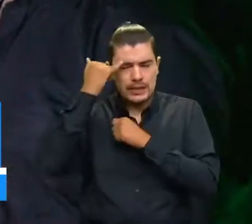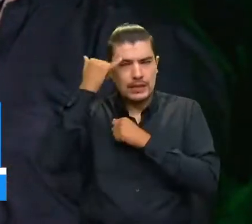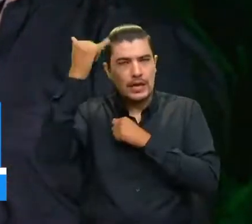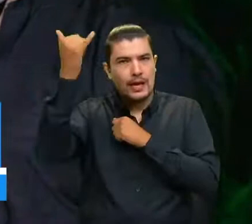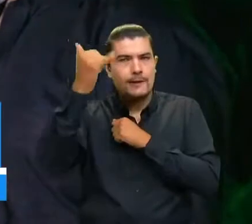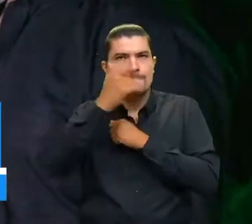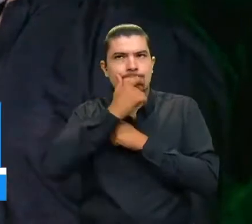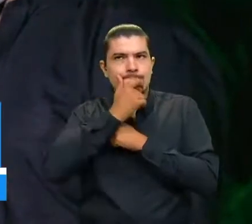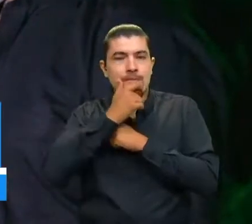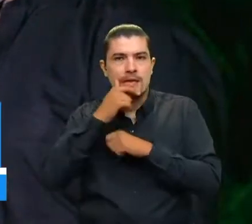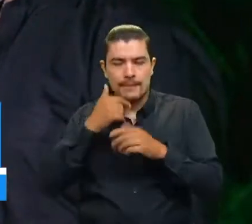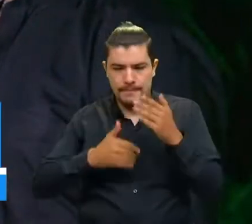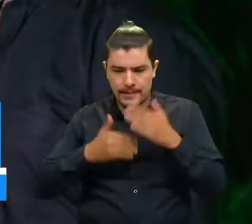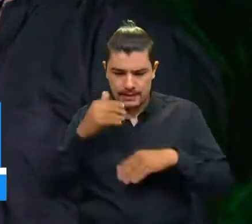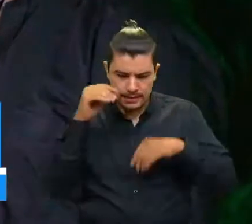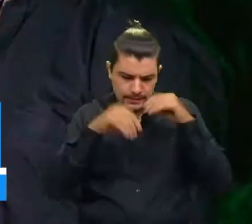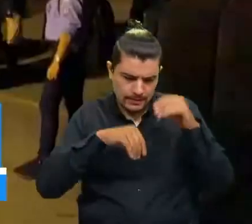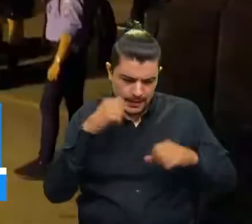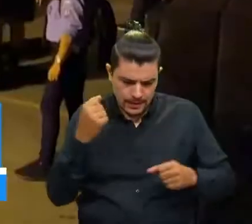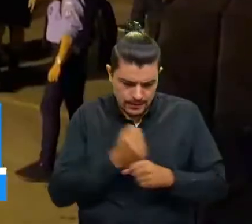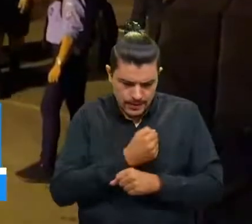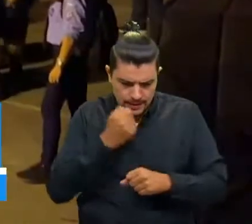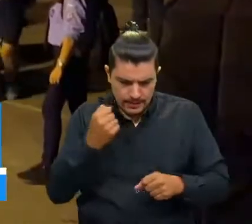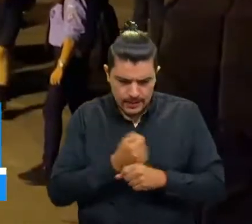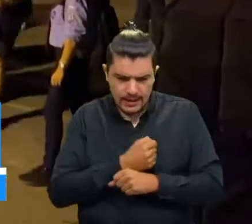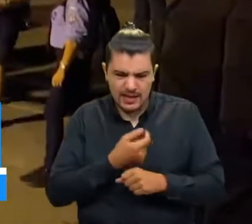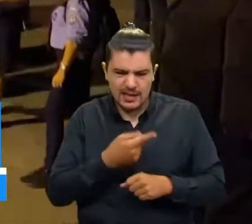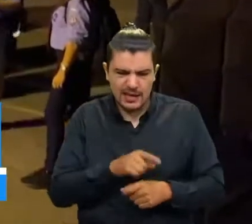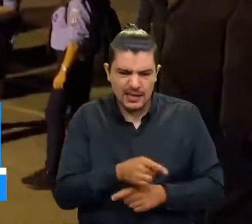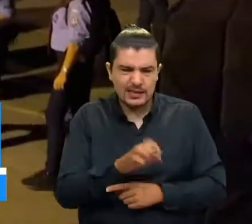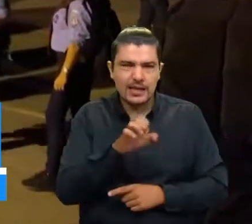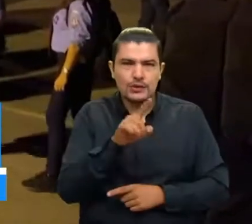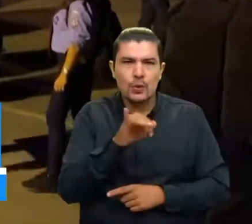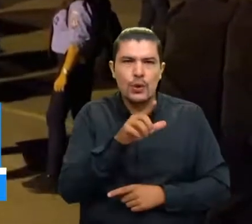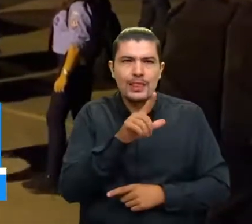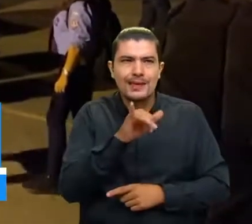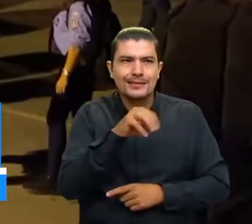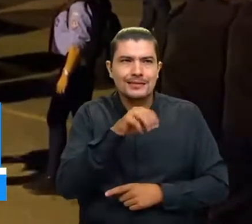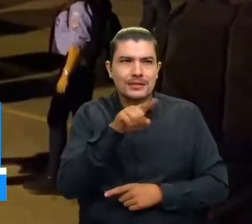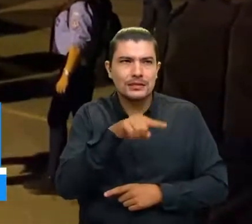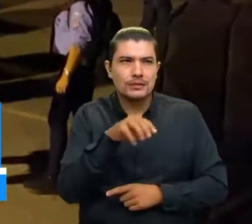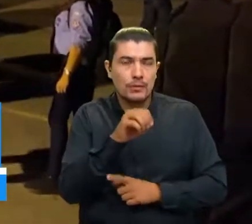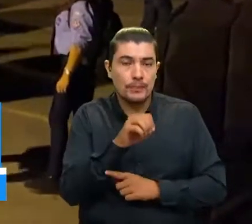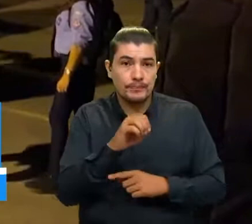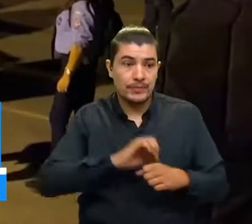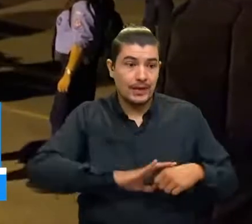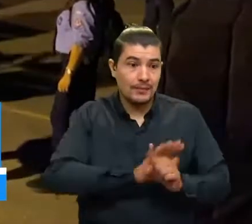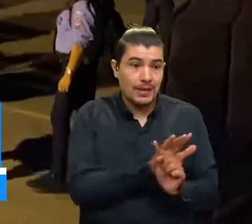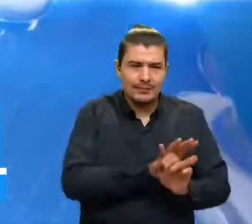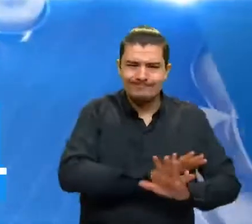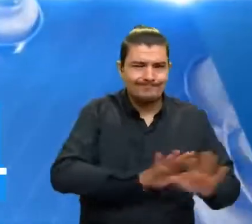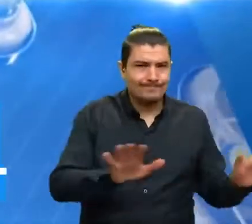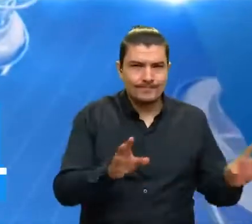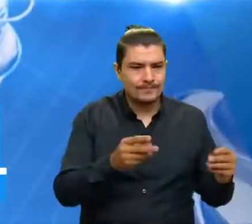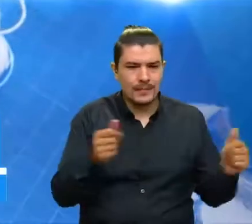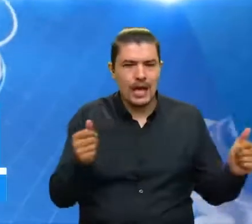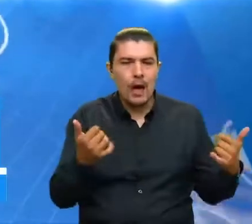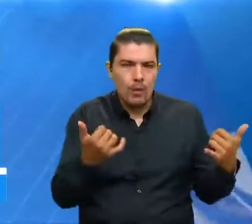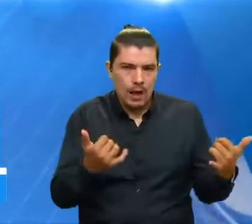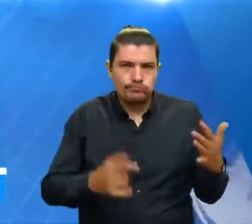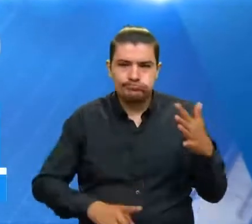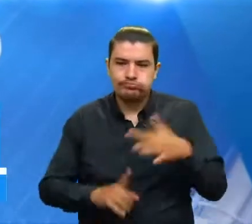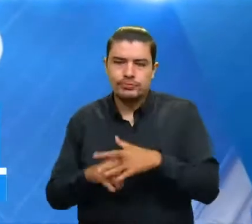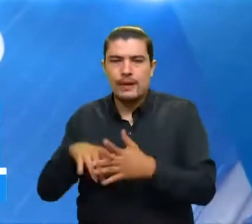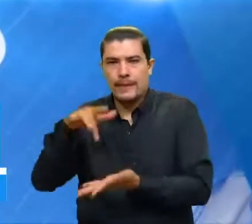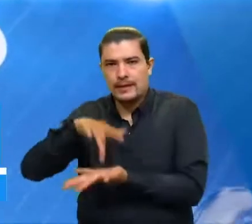de la cabeza y empezó a trabajar sobre qué es el escultismo. Después de la pandemia retoman sus actividades presenciales y abren las puertas